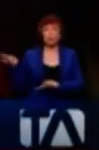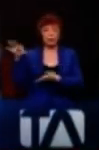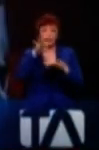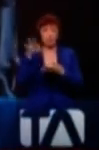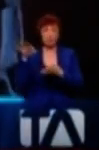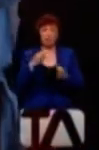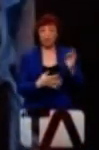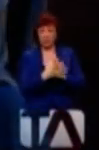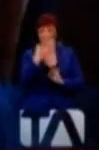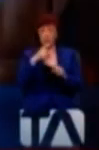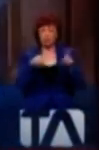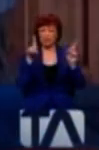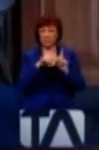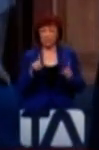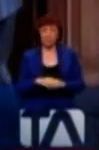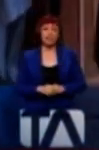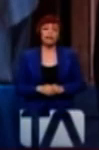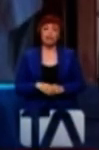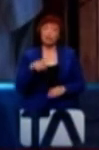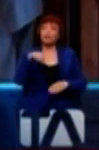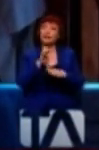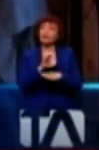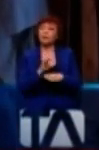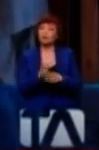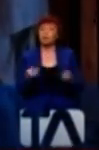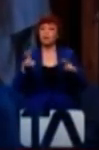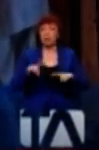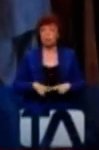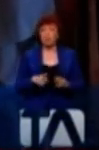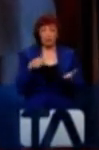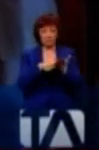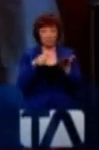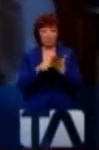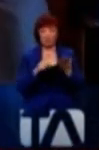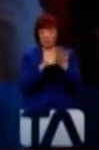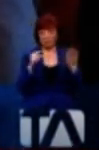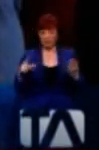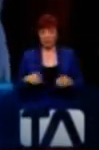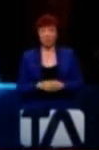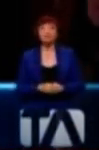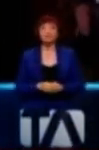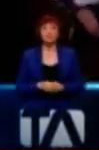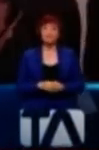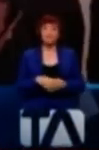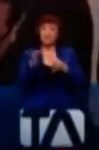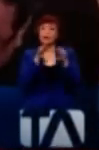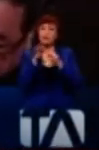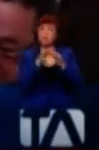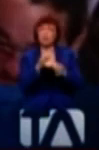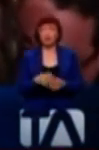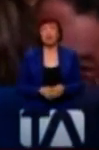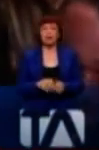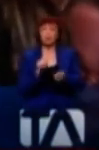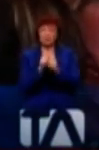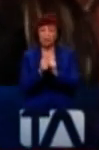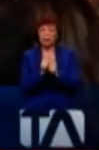de las federaciones deportivas del país. Junto a los ministros de Finanzas y de Deportes analizaron la situación del deporte y los programas de ayuda que